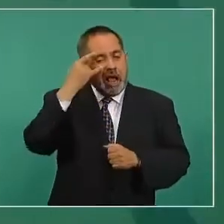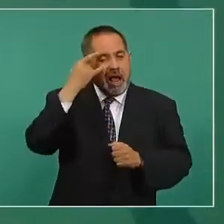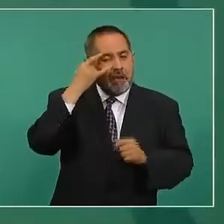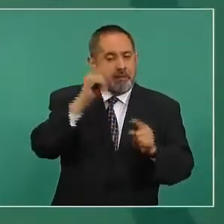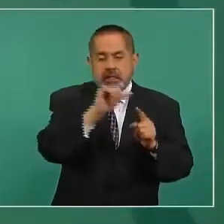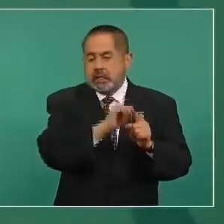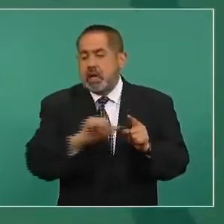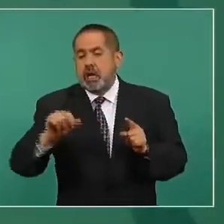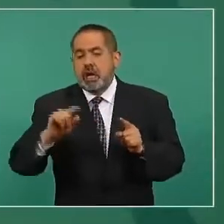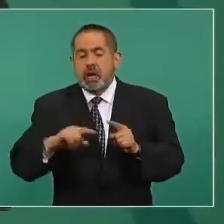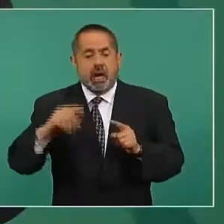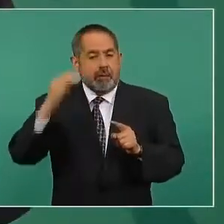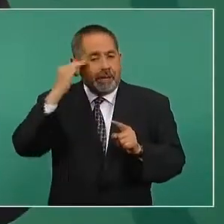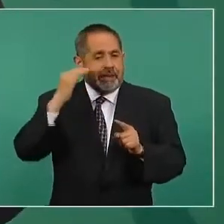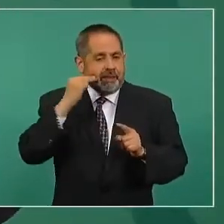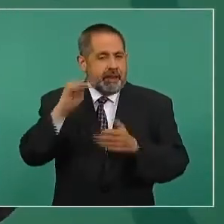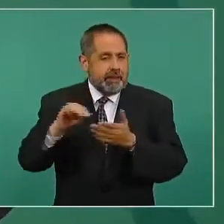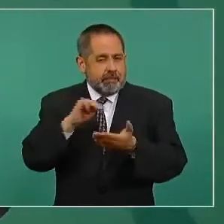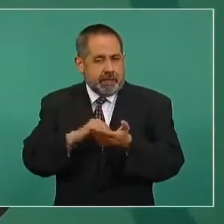Campeche a Mérida,